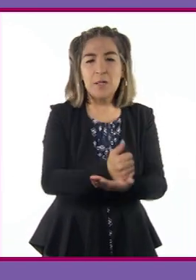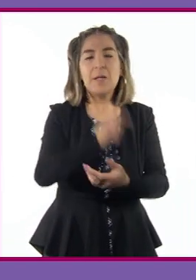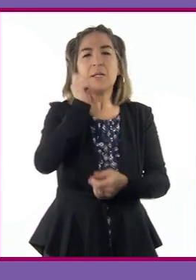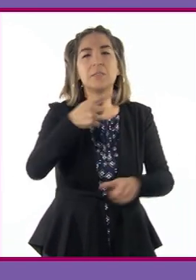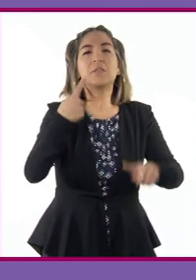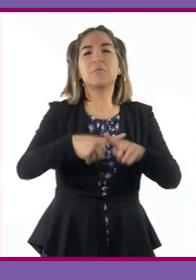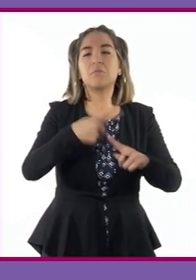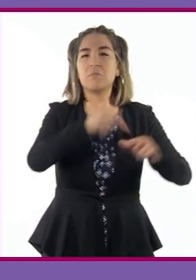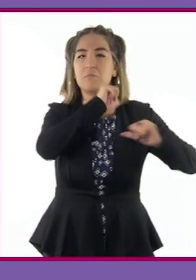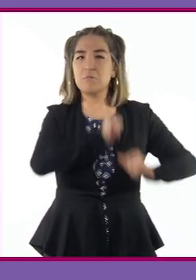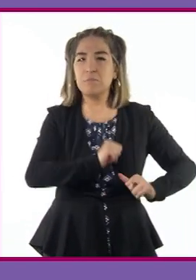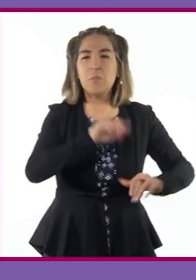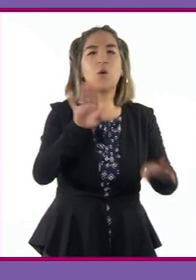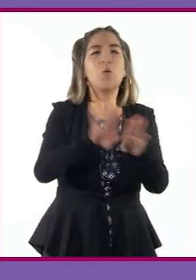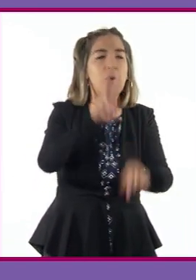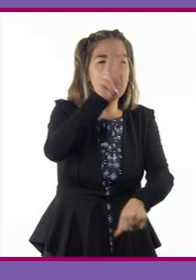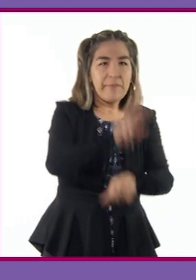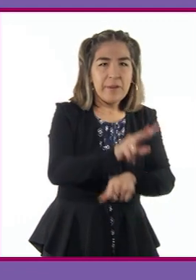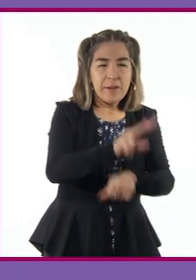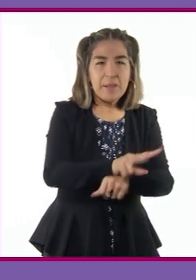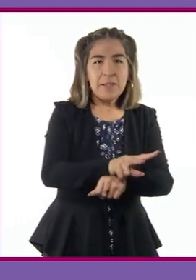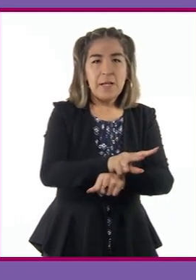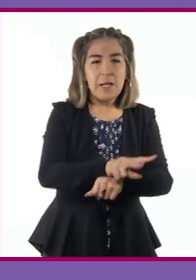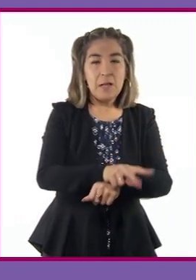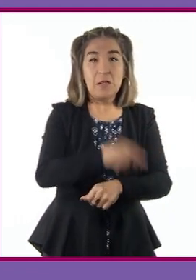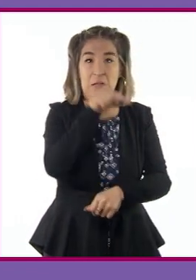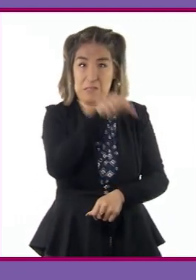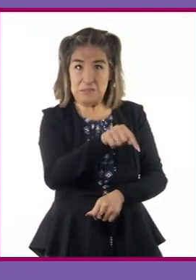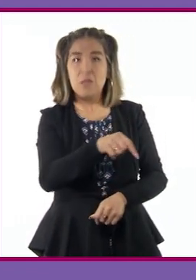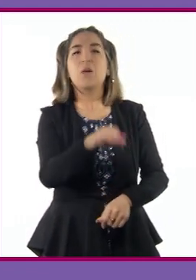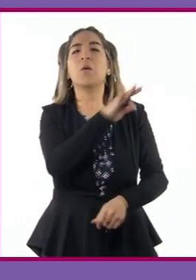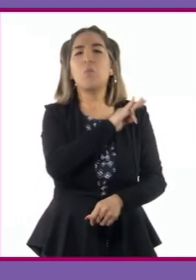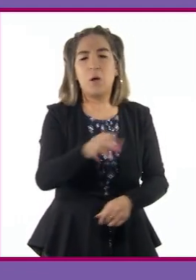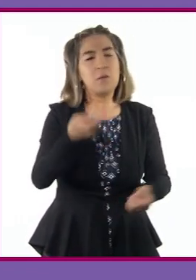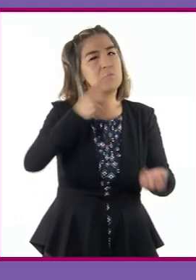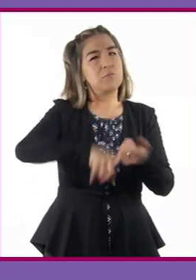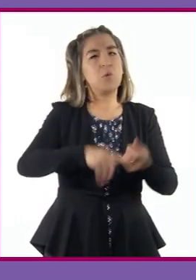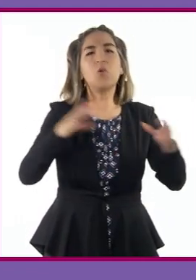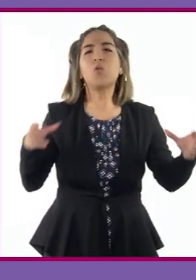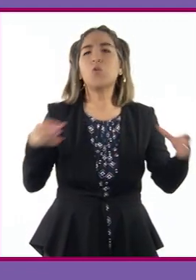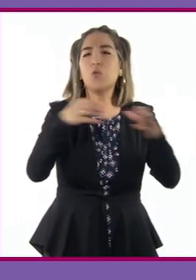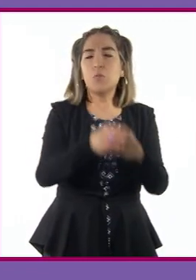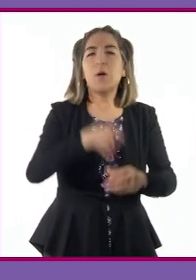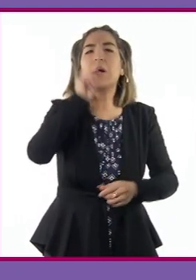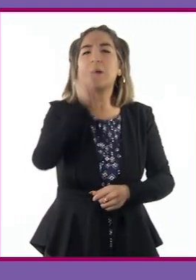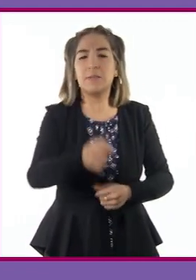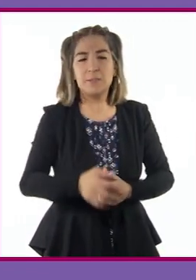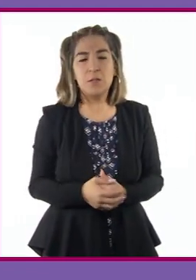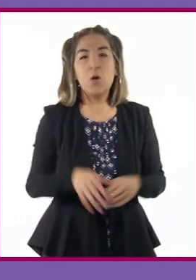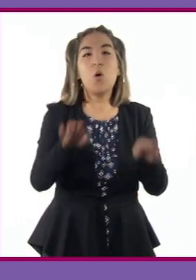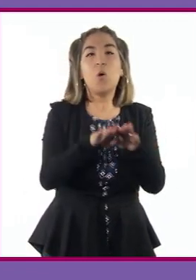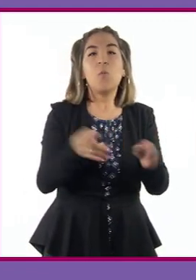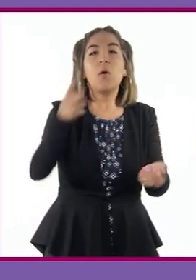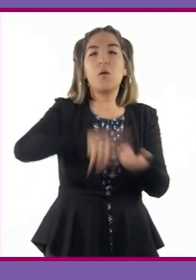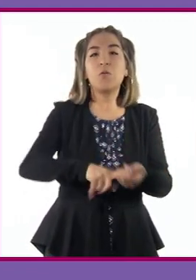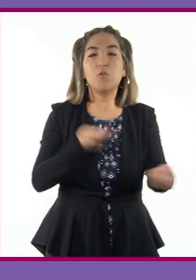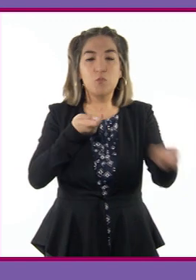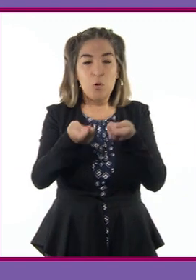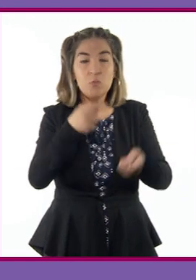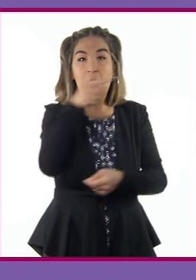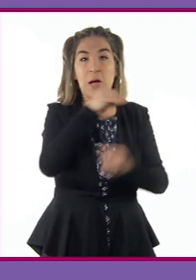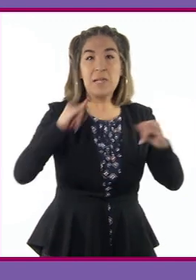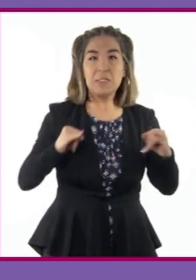actuación de las autoridades. Esa vigilancia puede ser horizontal, en la que se tiene el control mediante